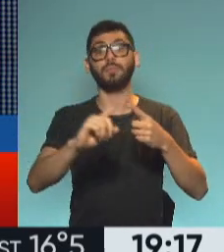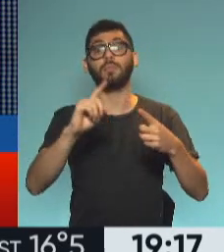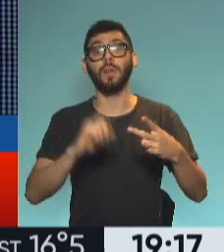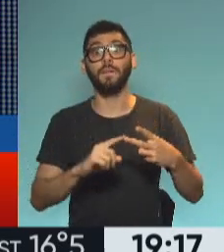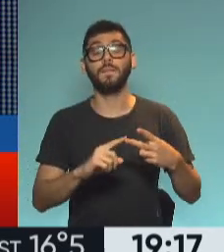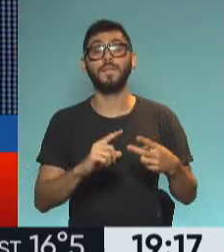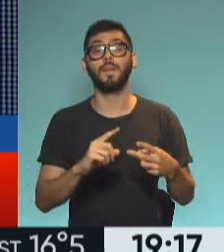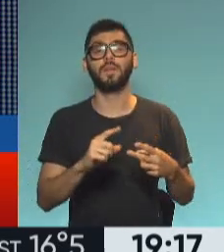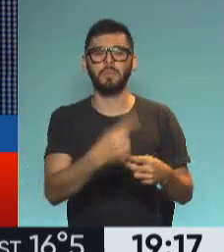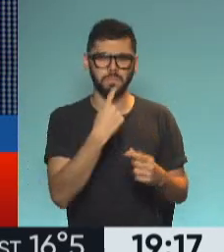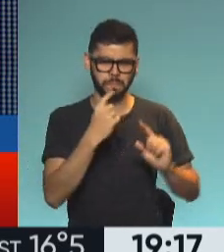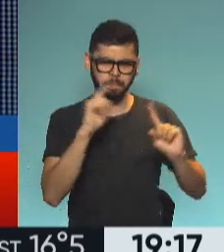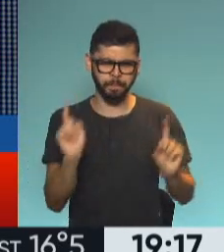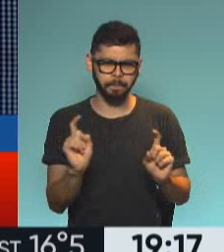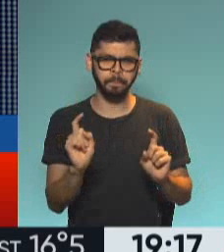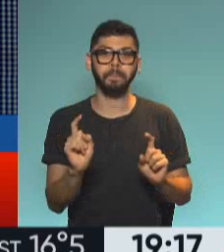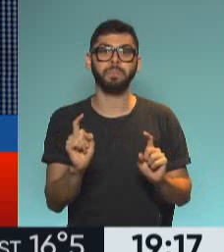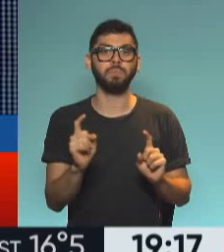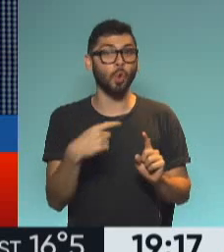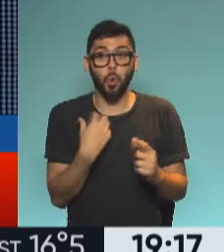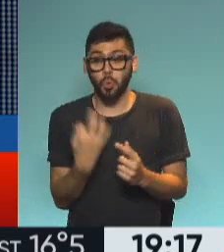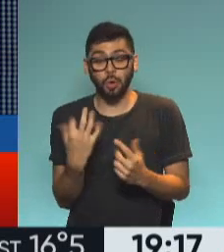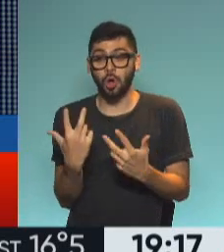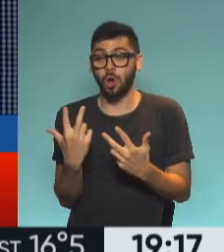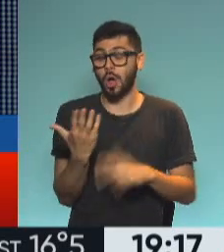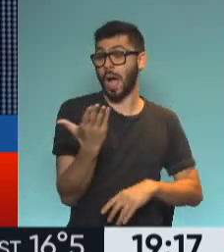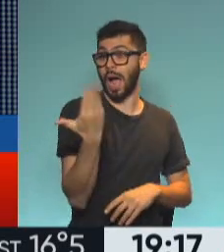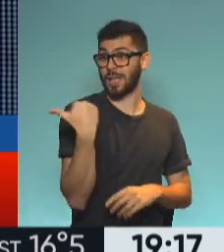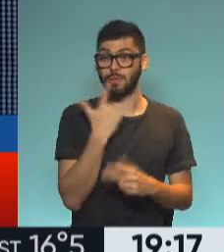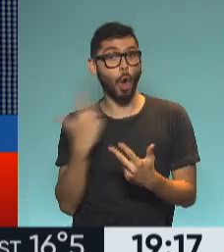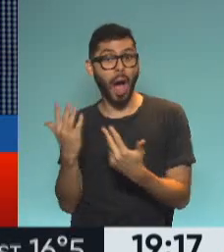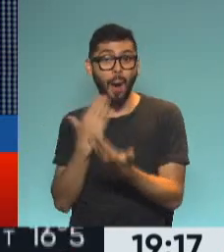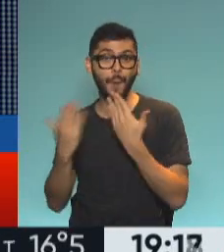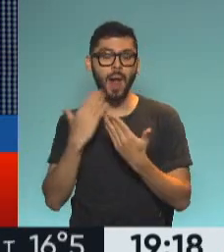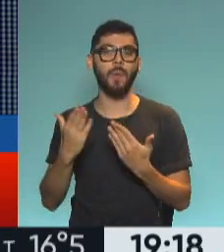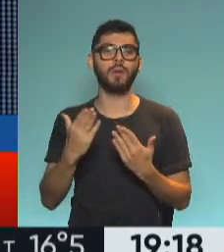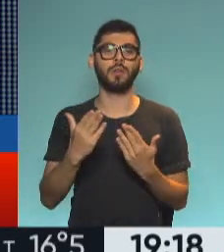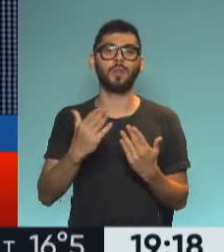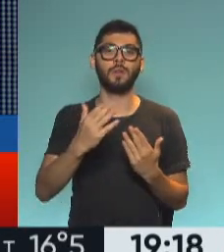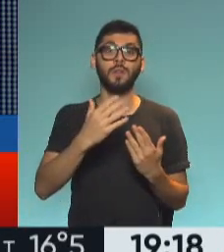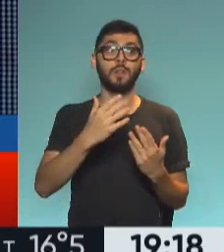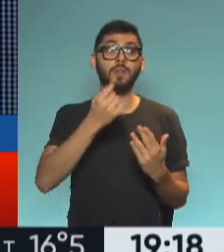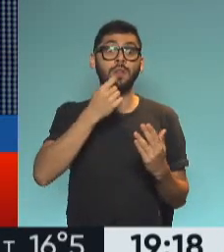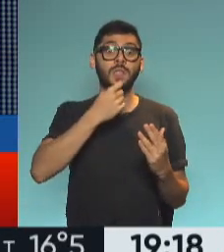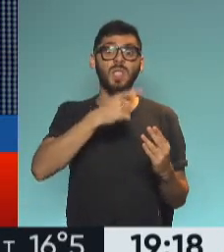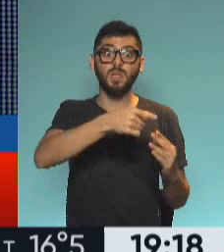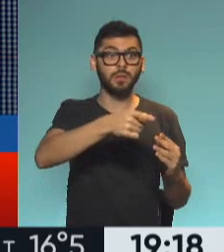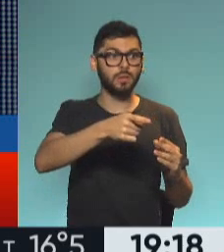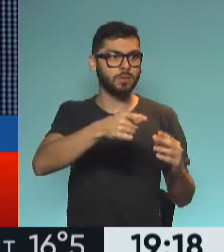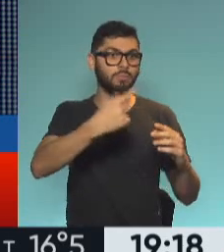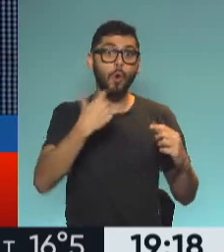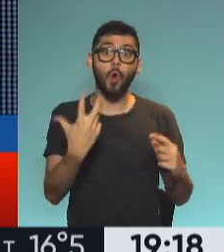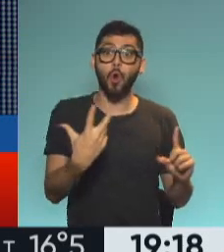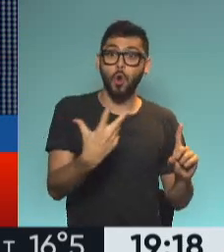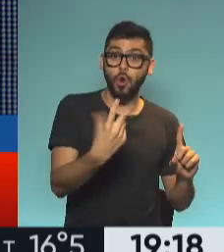recién? Bueno, por ejemplo, que avance, y lo hablamos ayer contigo, ¿no? Que avance esto en la justicia, en la Corte Suprema de Justicia, y